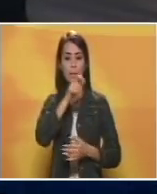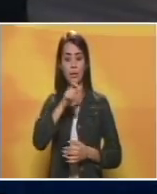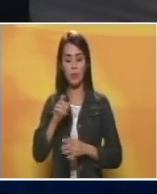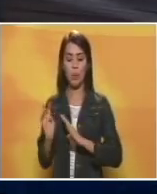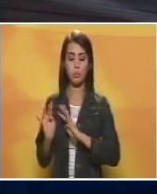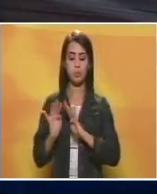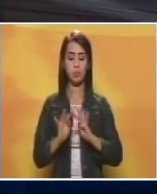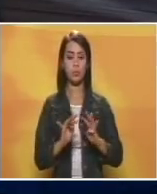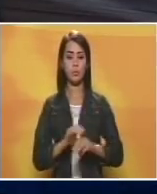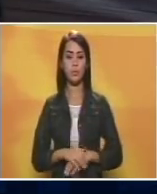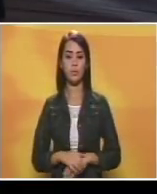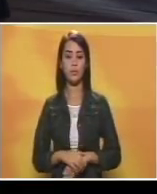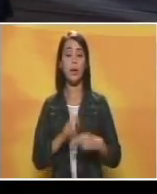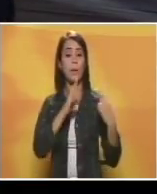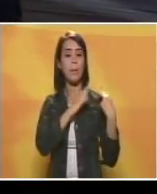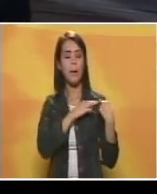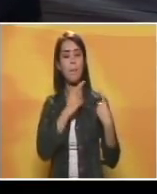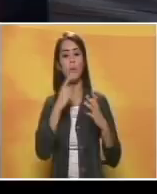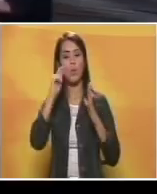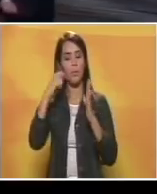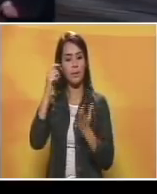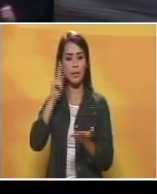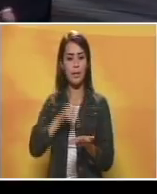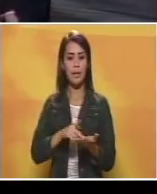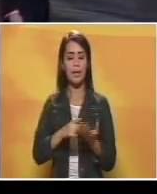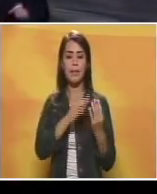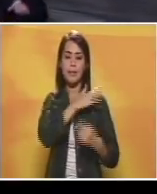industria cinematográfica, actores y directores.